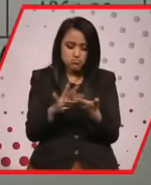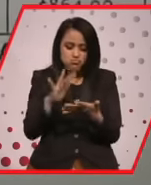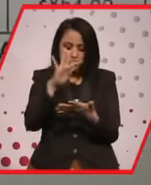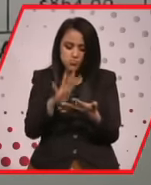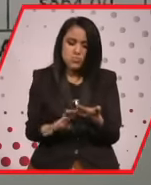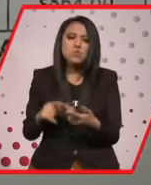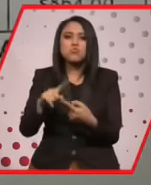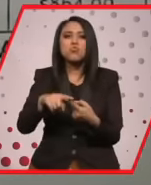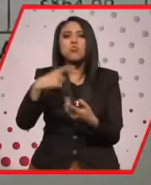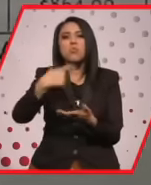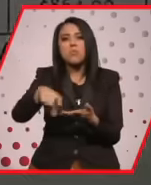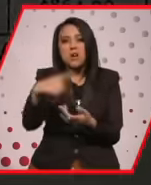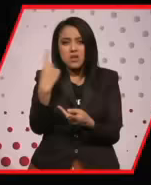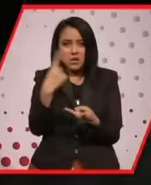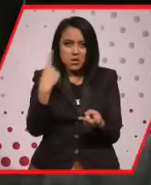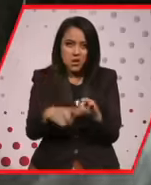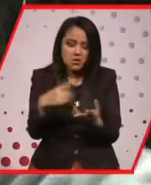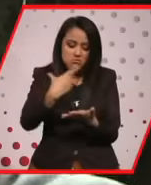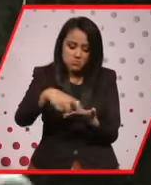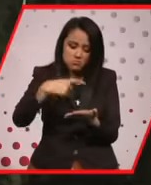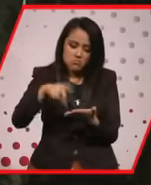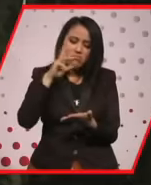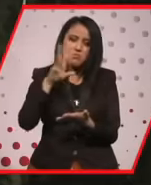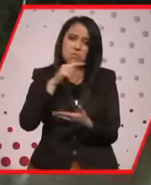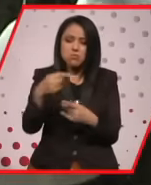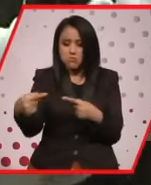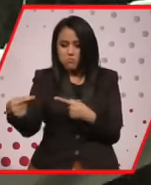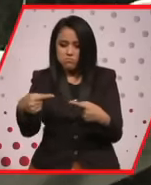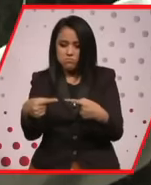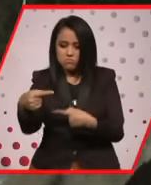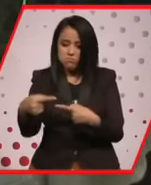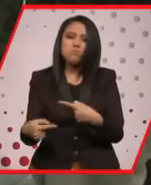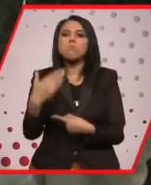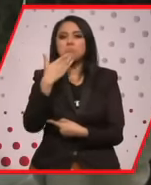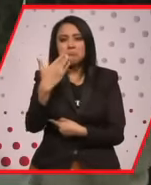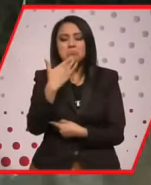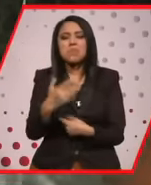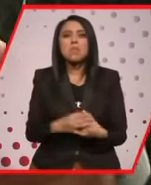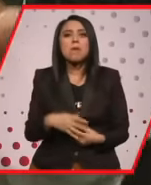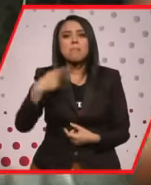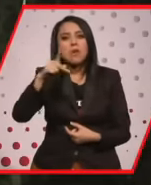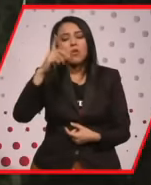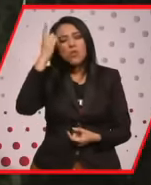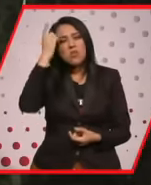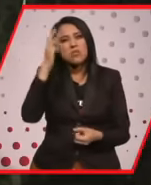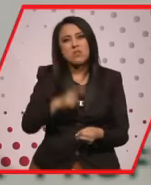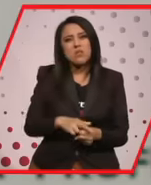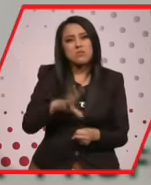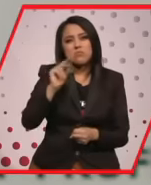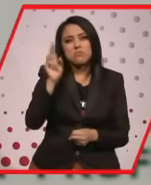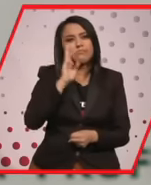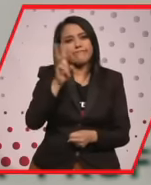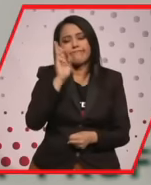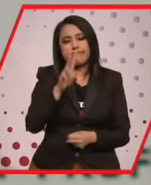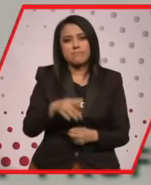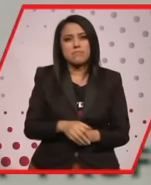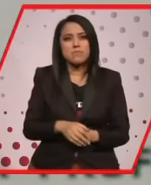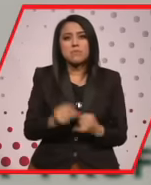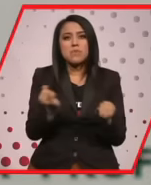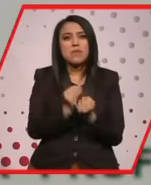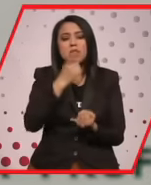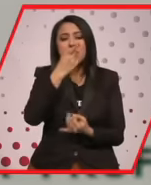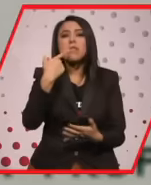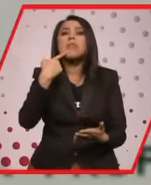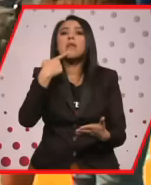que tú compras, tus ingresos y egresos que coinciden. Cosa que aquí el señor no te lo va a comprobar. Existe una demanda ante la